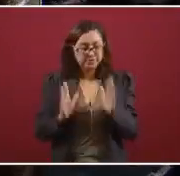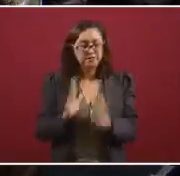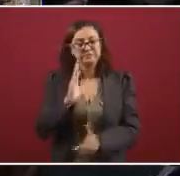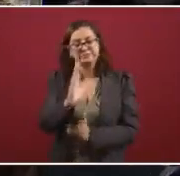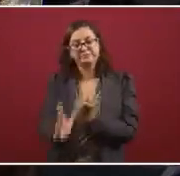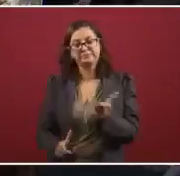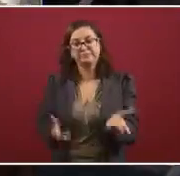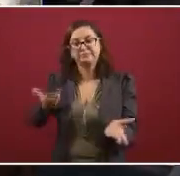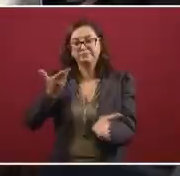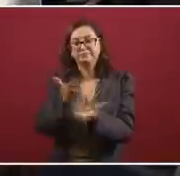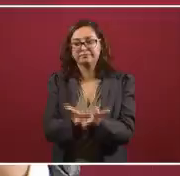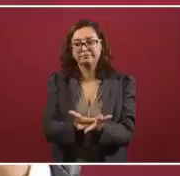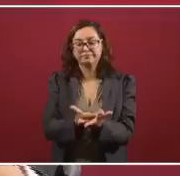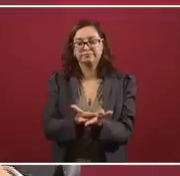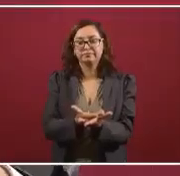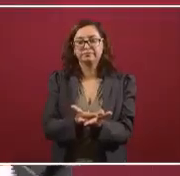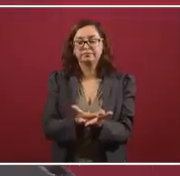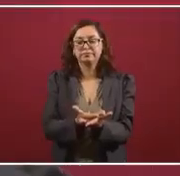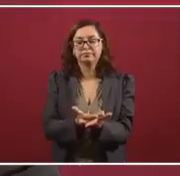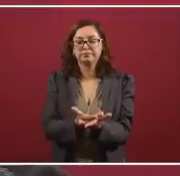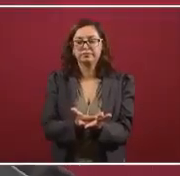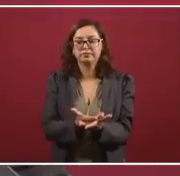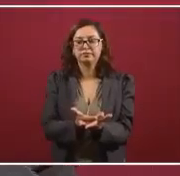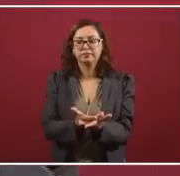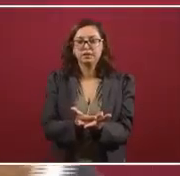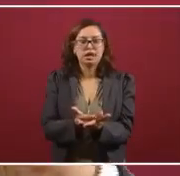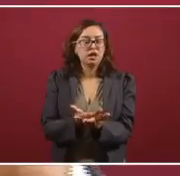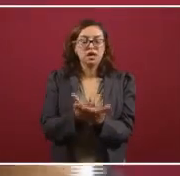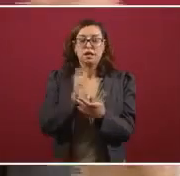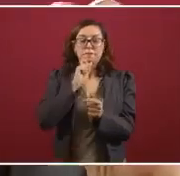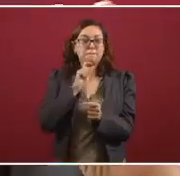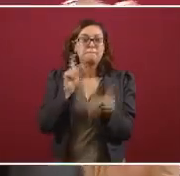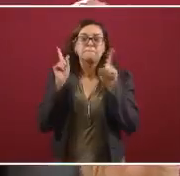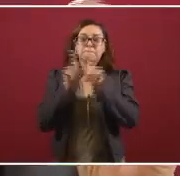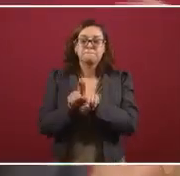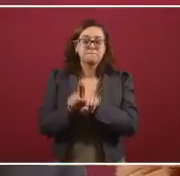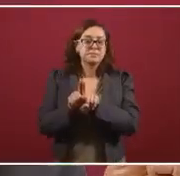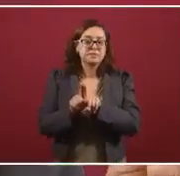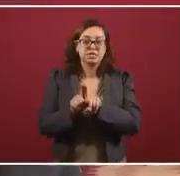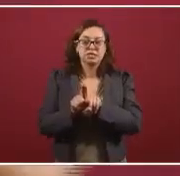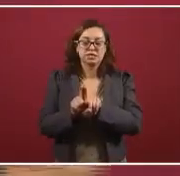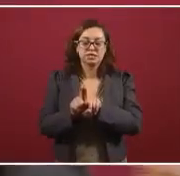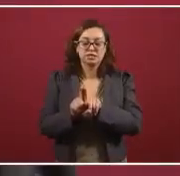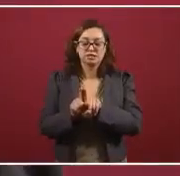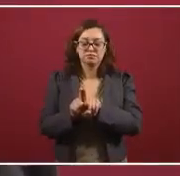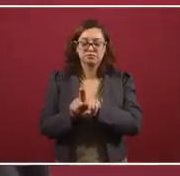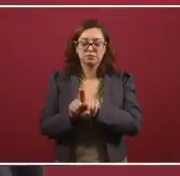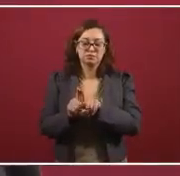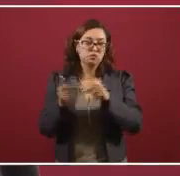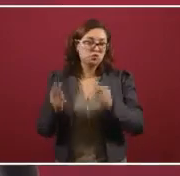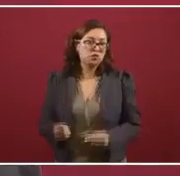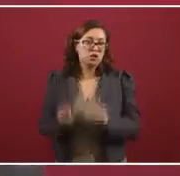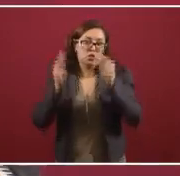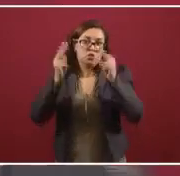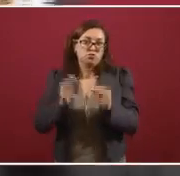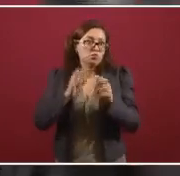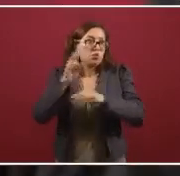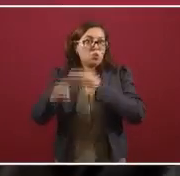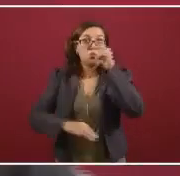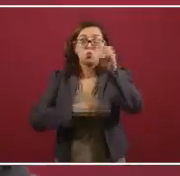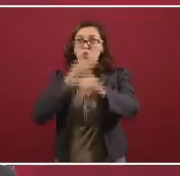fue de tomar esa tarifa que podemos decir de mercado. En